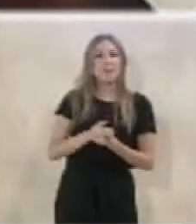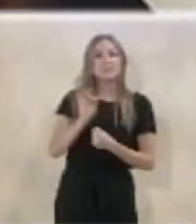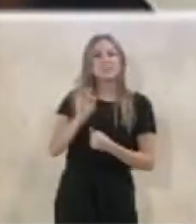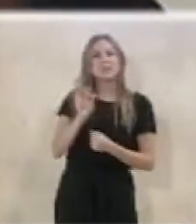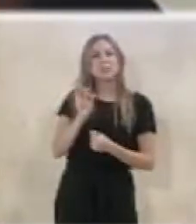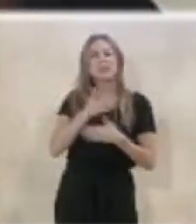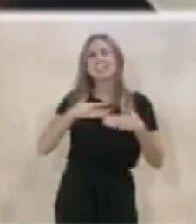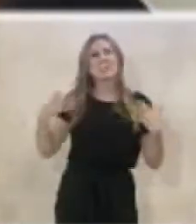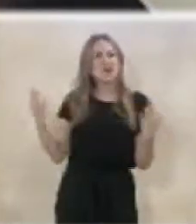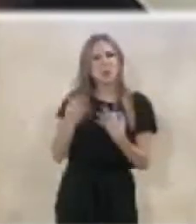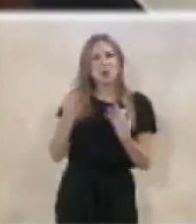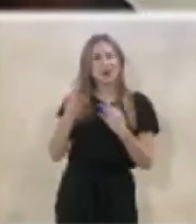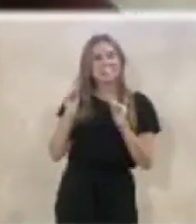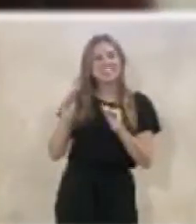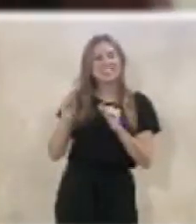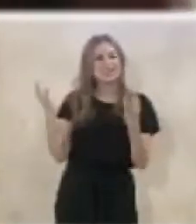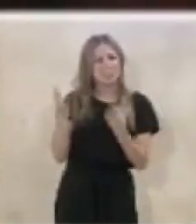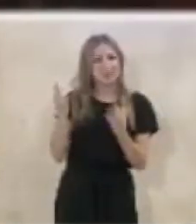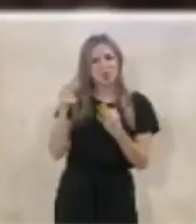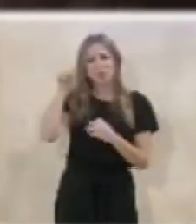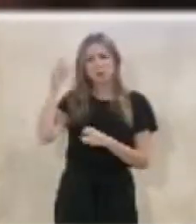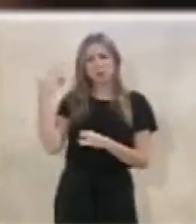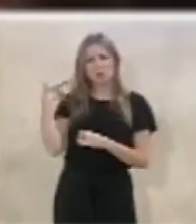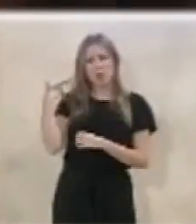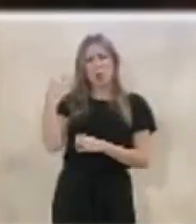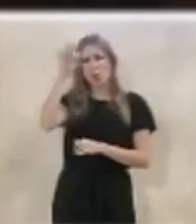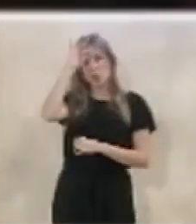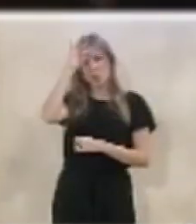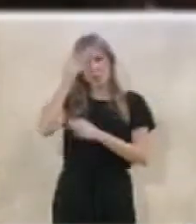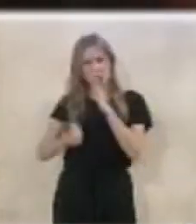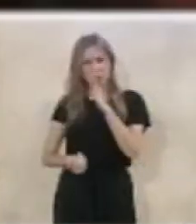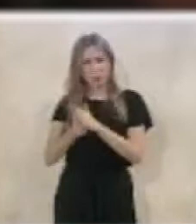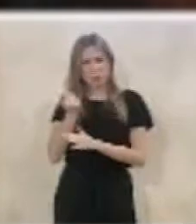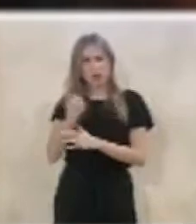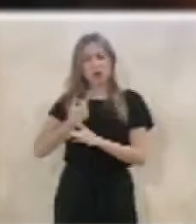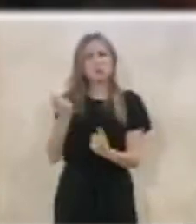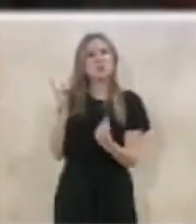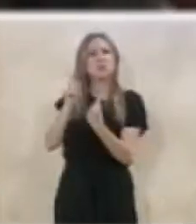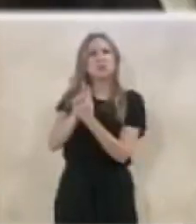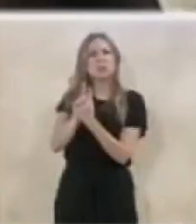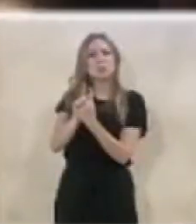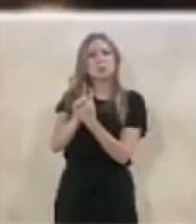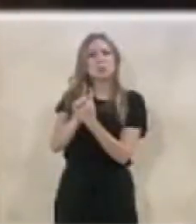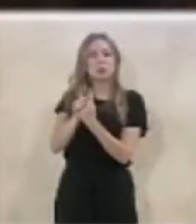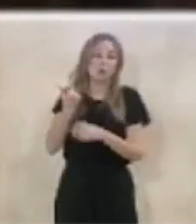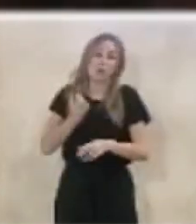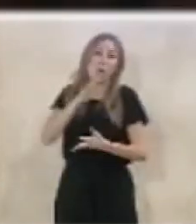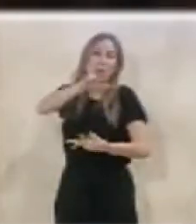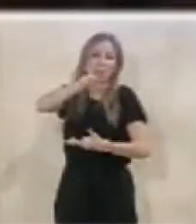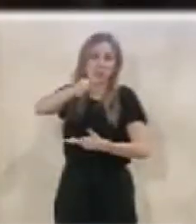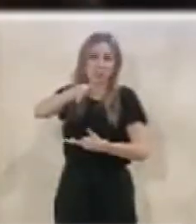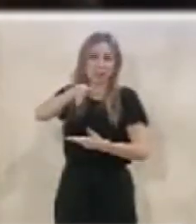que me gustaría reseñar es que una mañana, un domingo, un lunes, nos encontramos con una noticia en